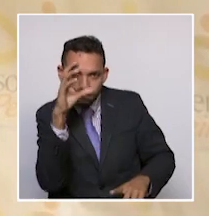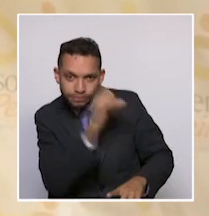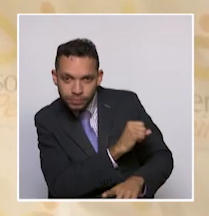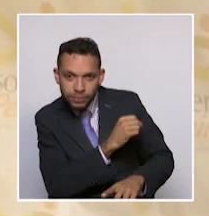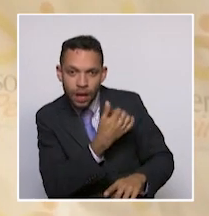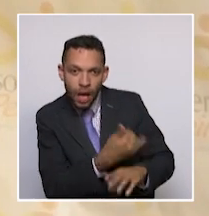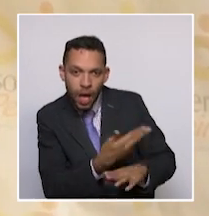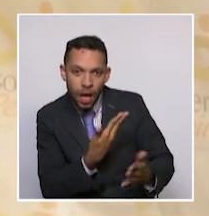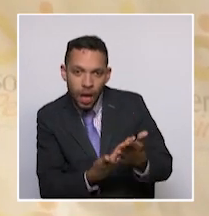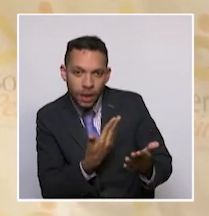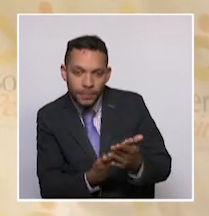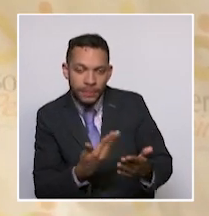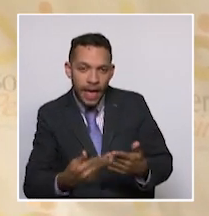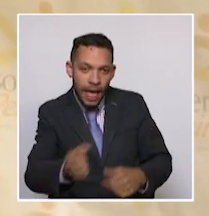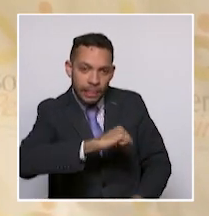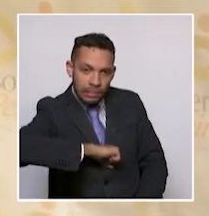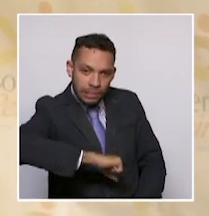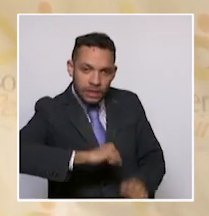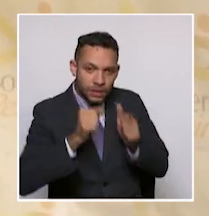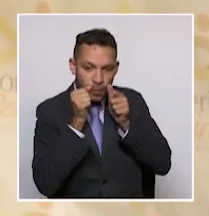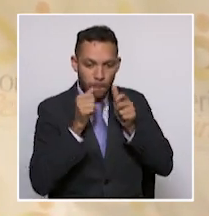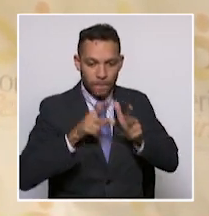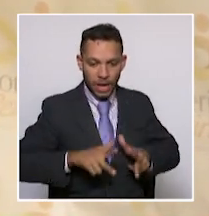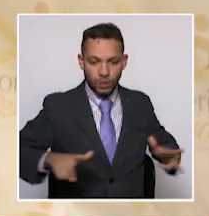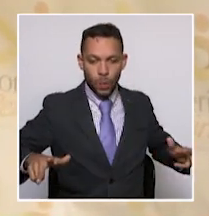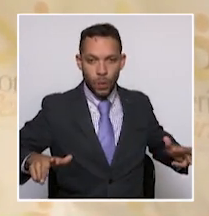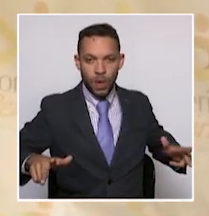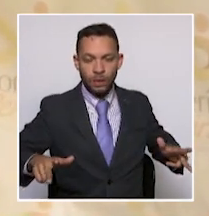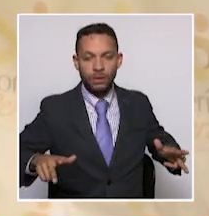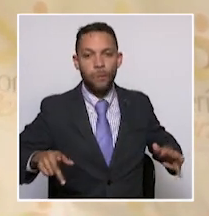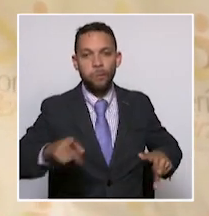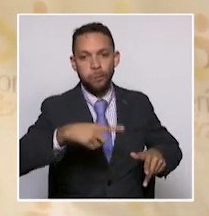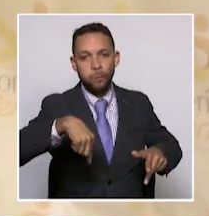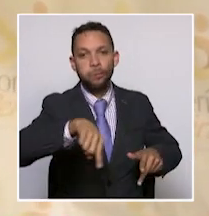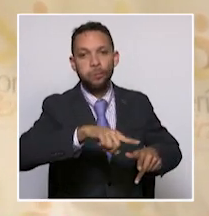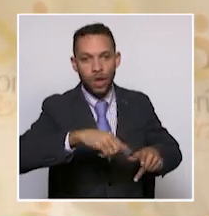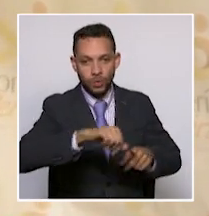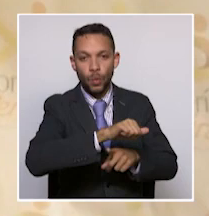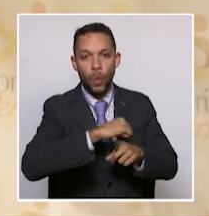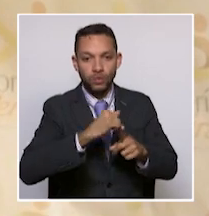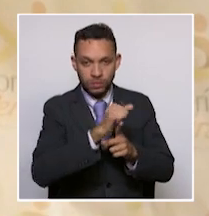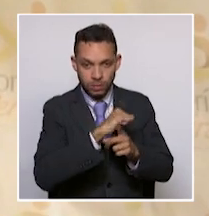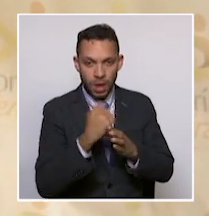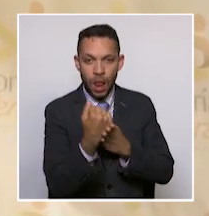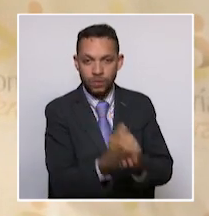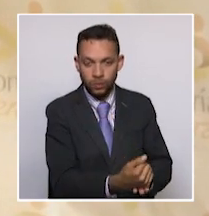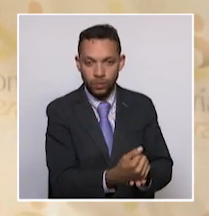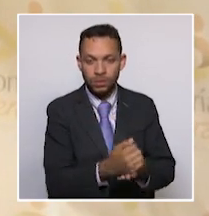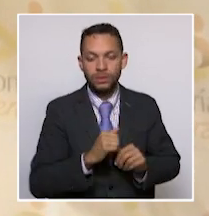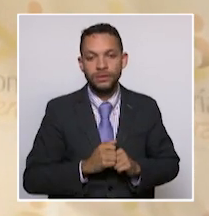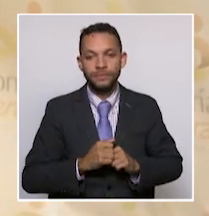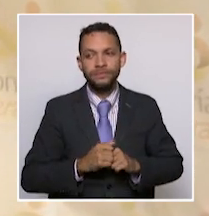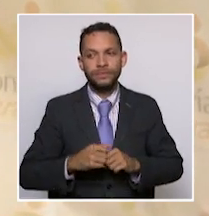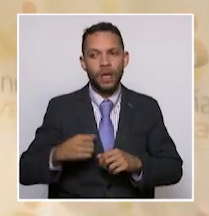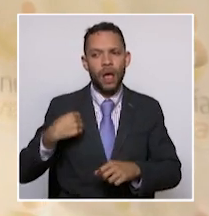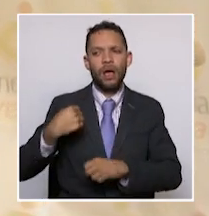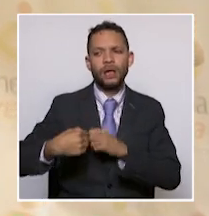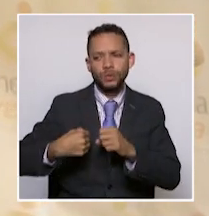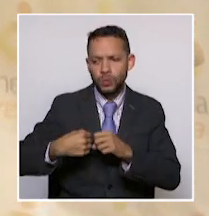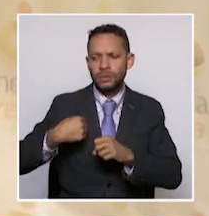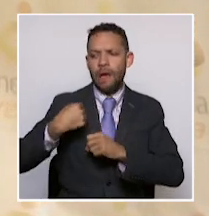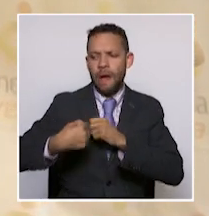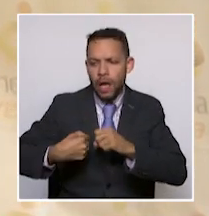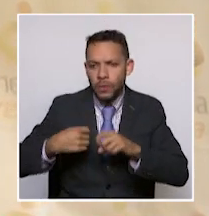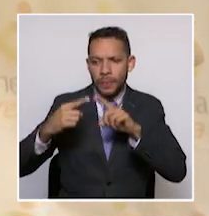manifestado en la defensa de los derechos humanos, especialmente con el fenómeno de la resocialización. Evidentemente desde hace muchísimo tiempo se está hablando del